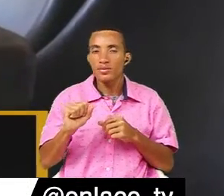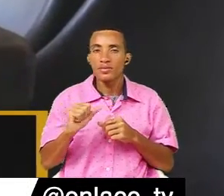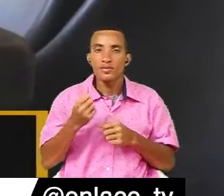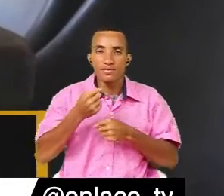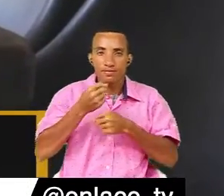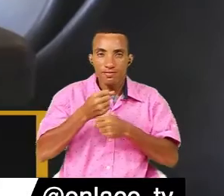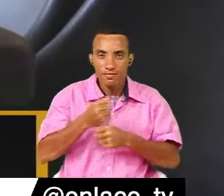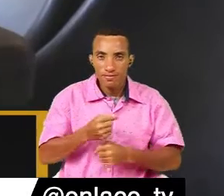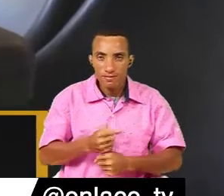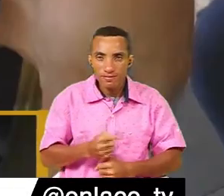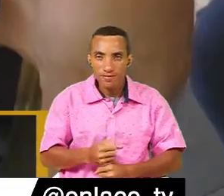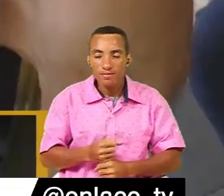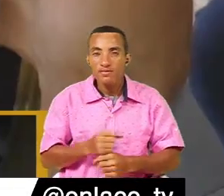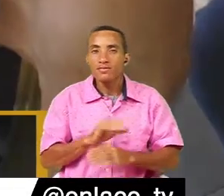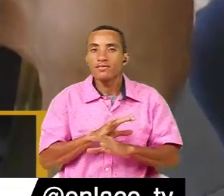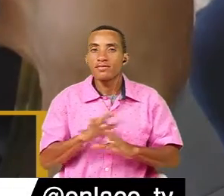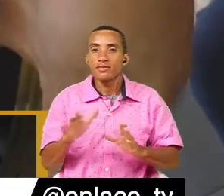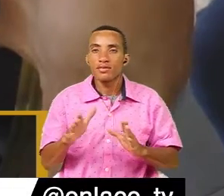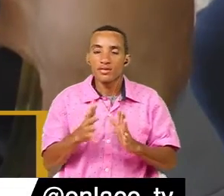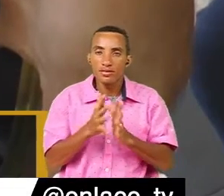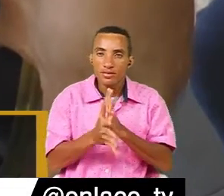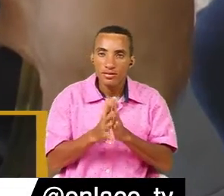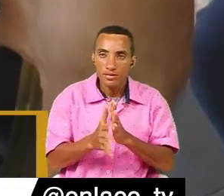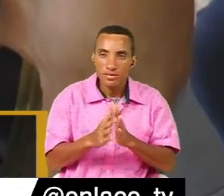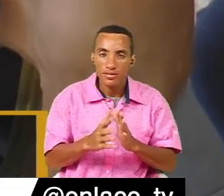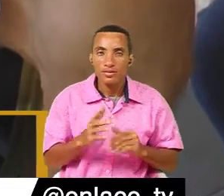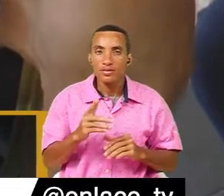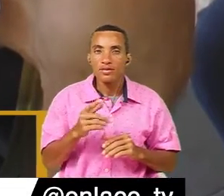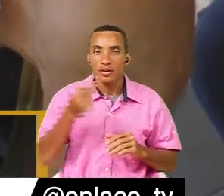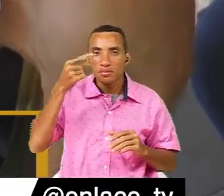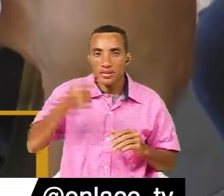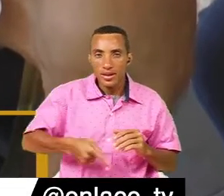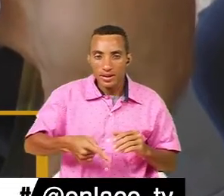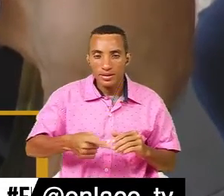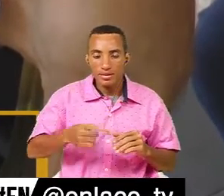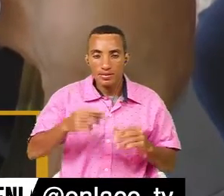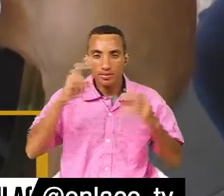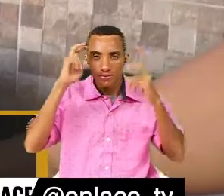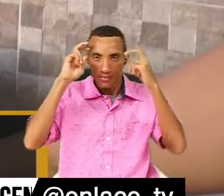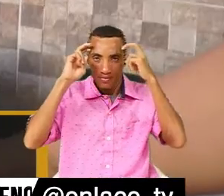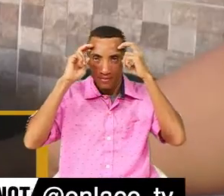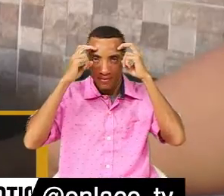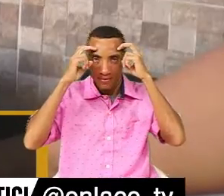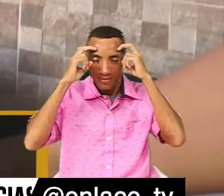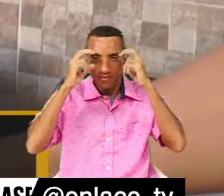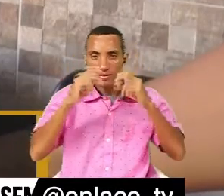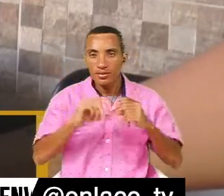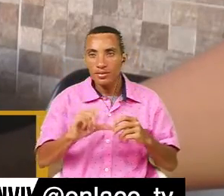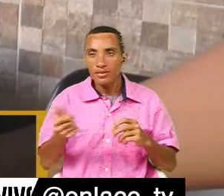bajar unos mensajes que son los que propician la parte motriz, la parte renal,